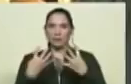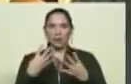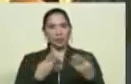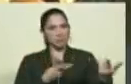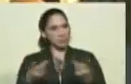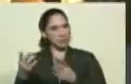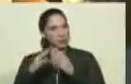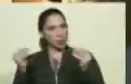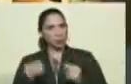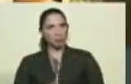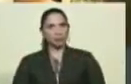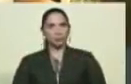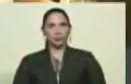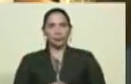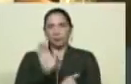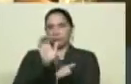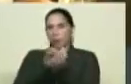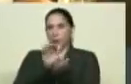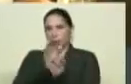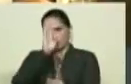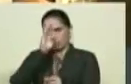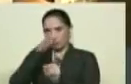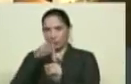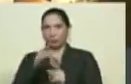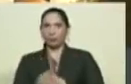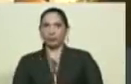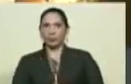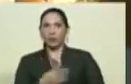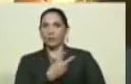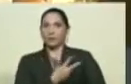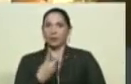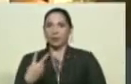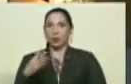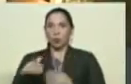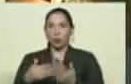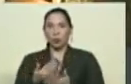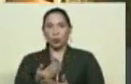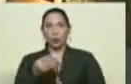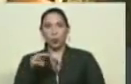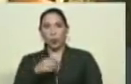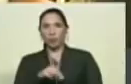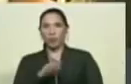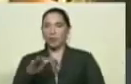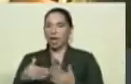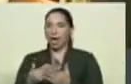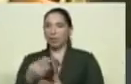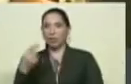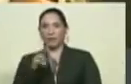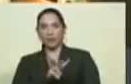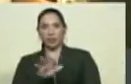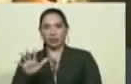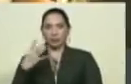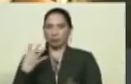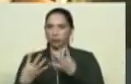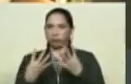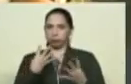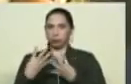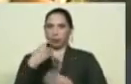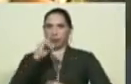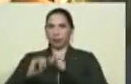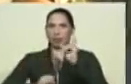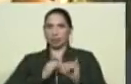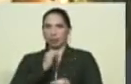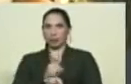todos a Margarita, es nuestra próxima cita, el 22 de noviembre hasta el día 25 en la Feria Internacional del Turismo